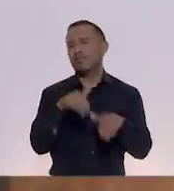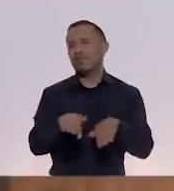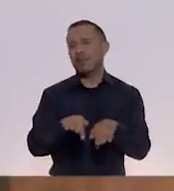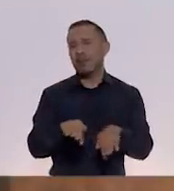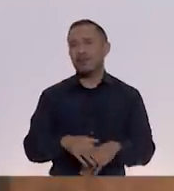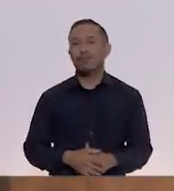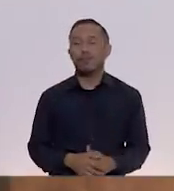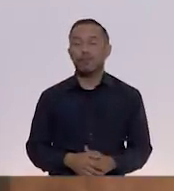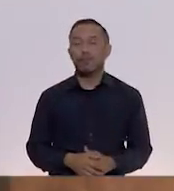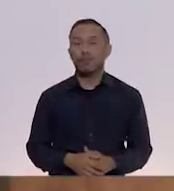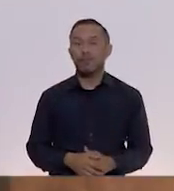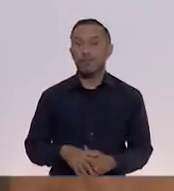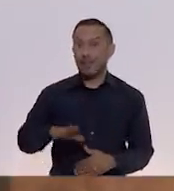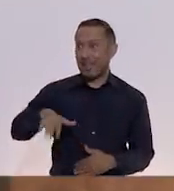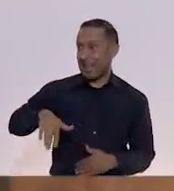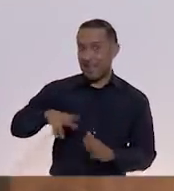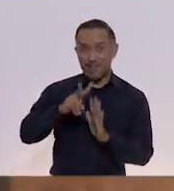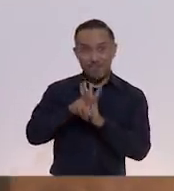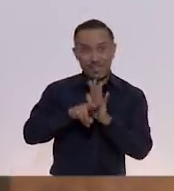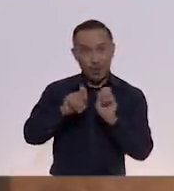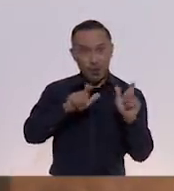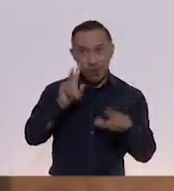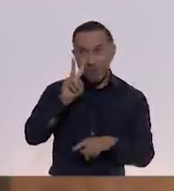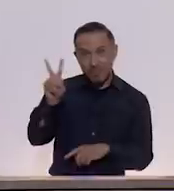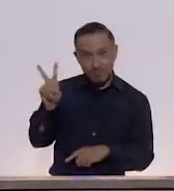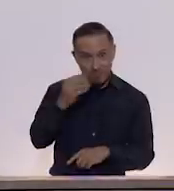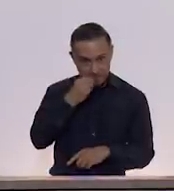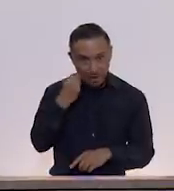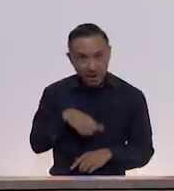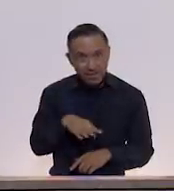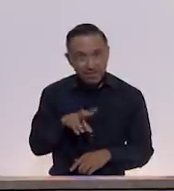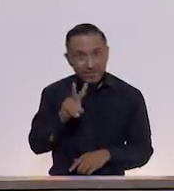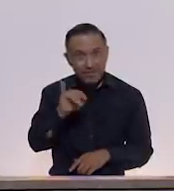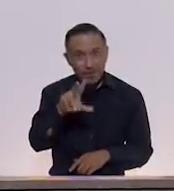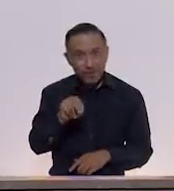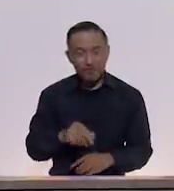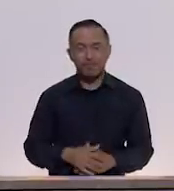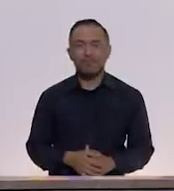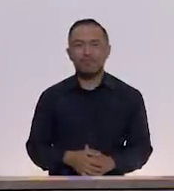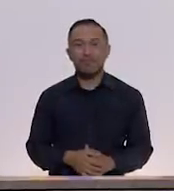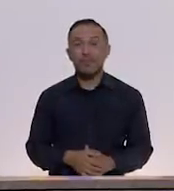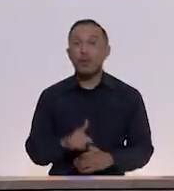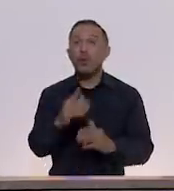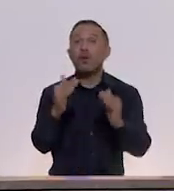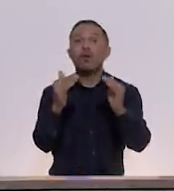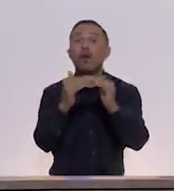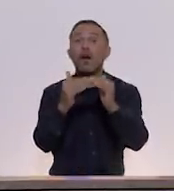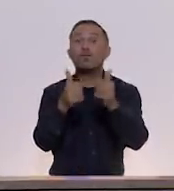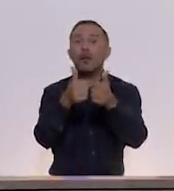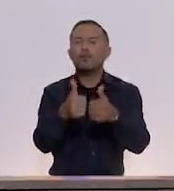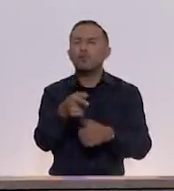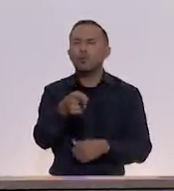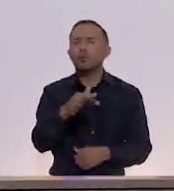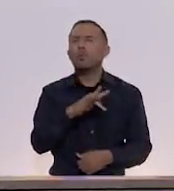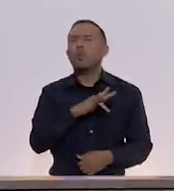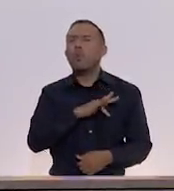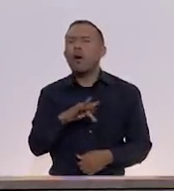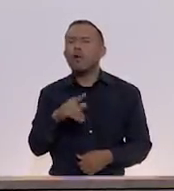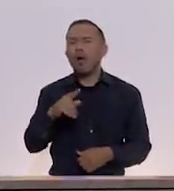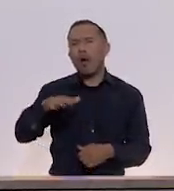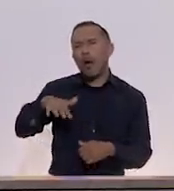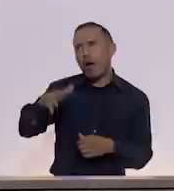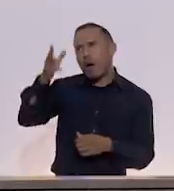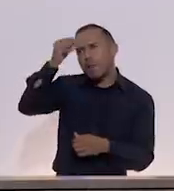¿Qué les pareció lo que acabamos de ver? Increíble, ¿no? Me parece que en casa podríamos continuar practicando lo que